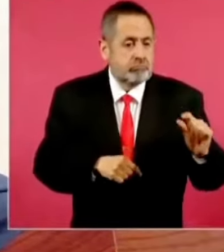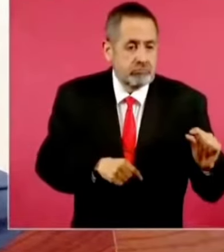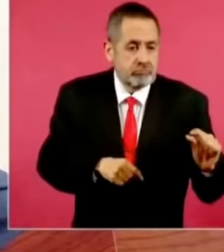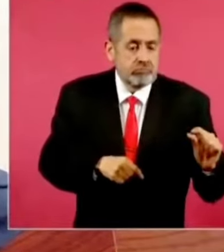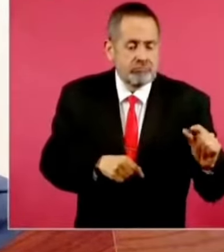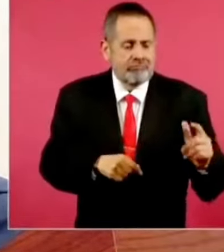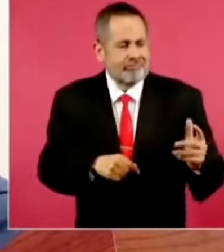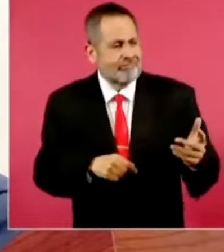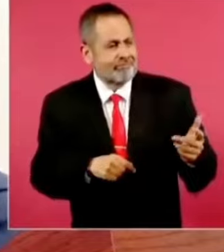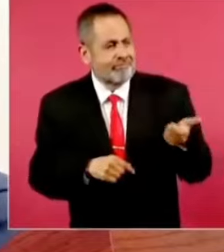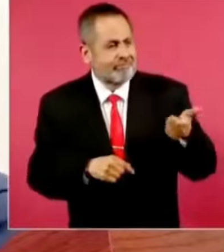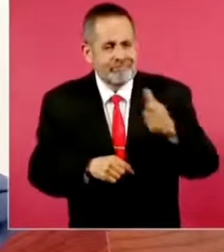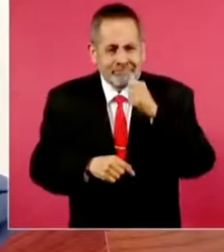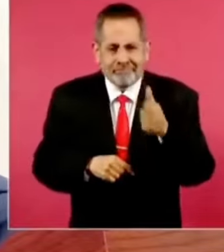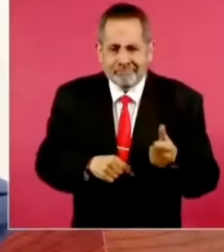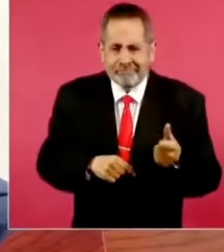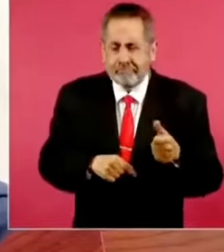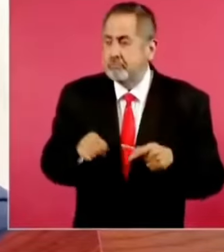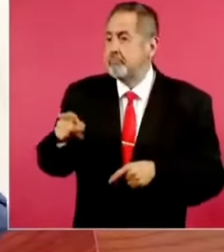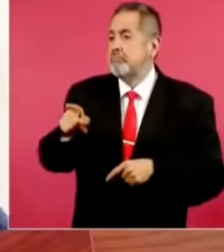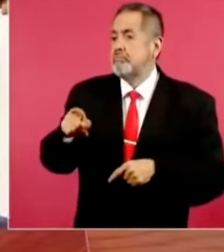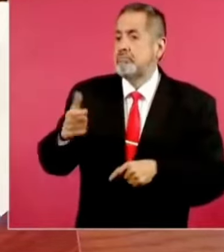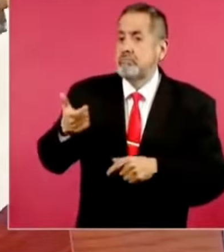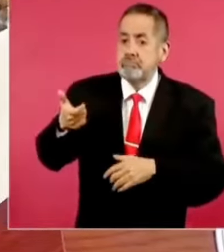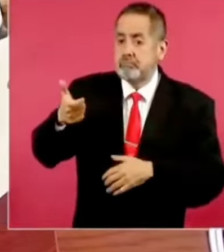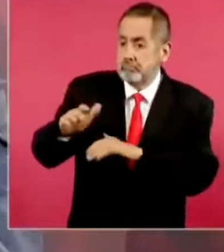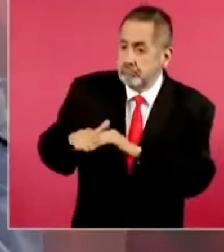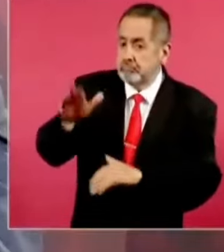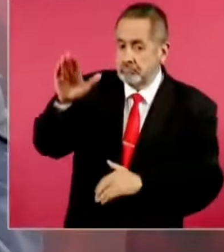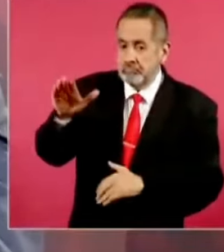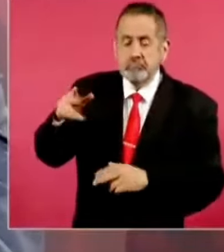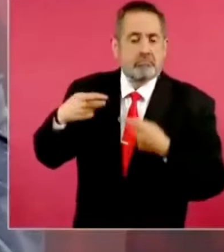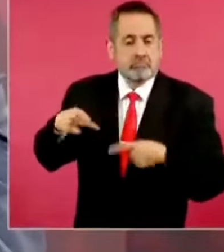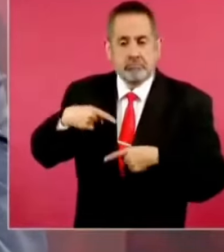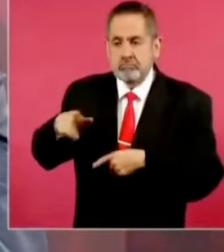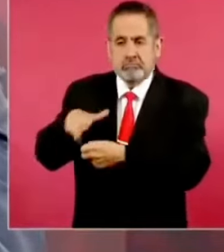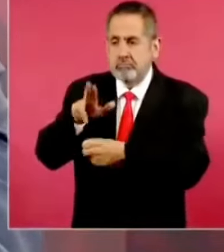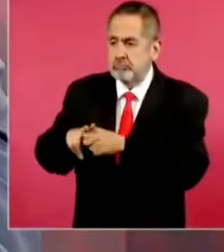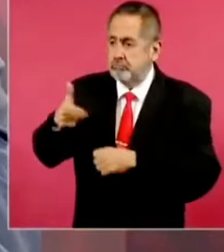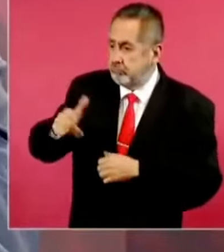y no paguen lo mismo que paga un consumidor.